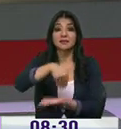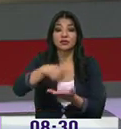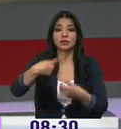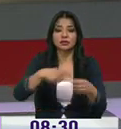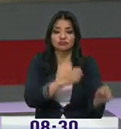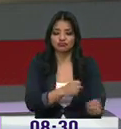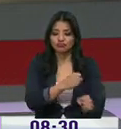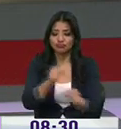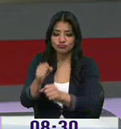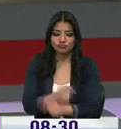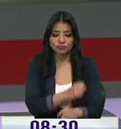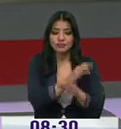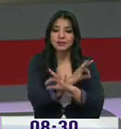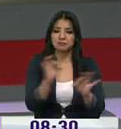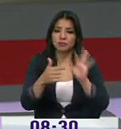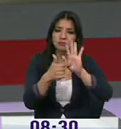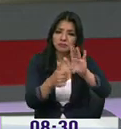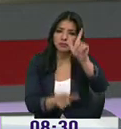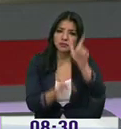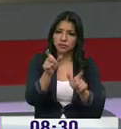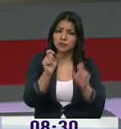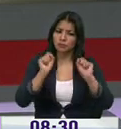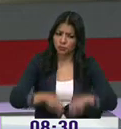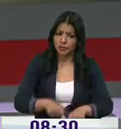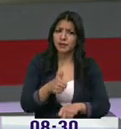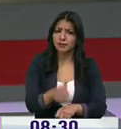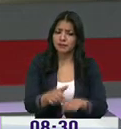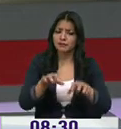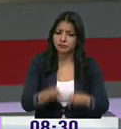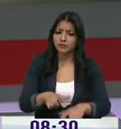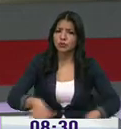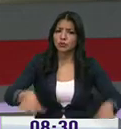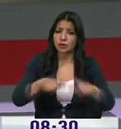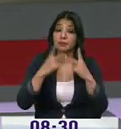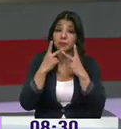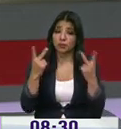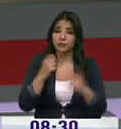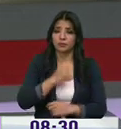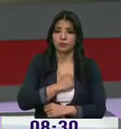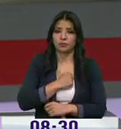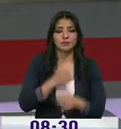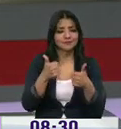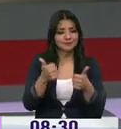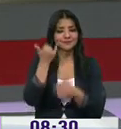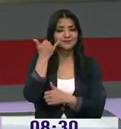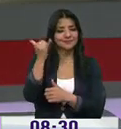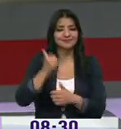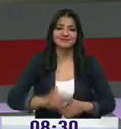objetivo, dar ejemplo a la ciudadanía para que se empodere de los espacios públicos. ¡Qué buena iniciativa!